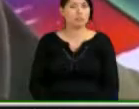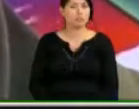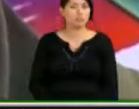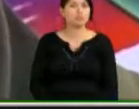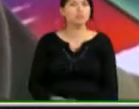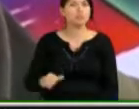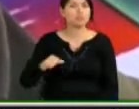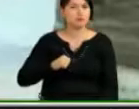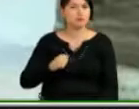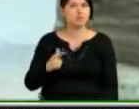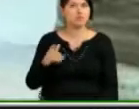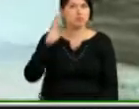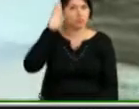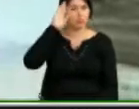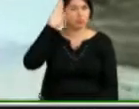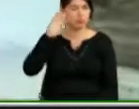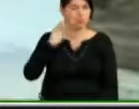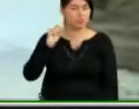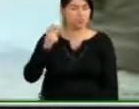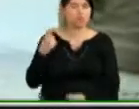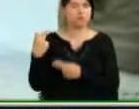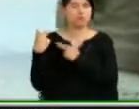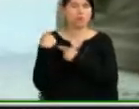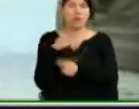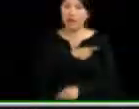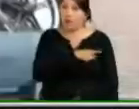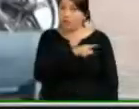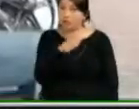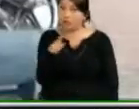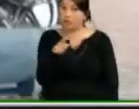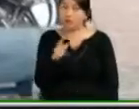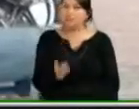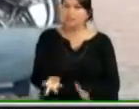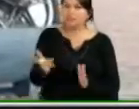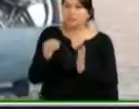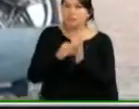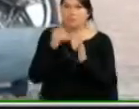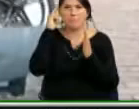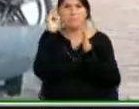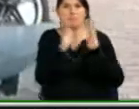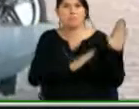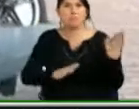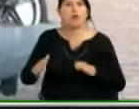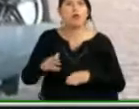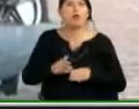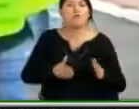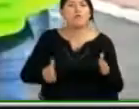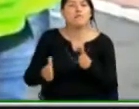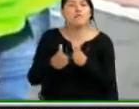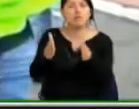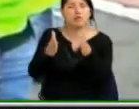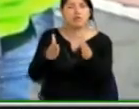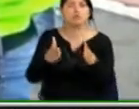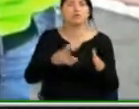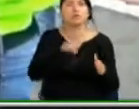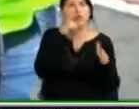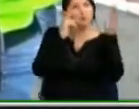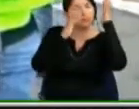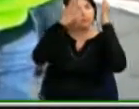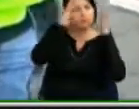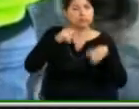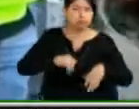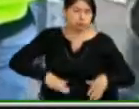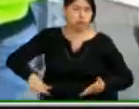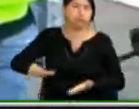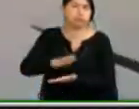tiene incidencia la policía del primer distrito. Ellos han implementado un plan en vías urbanas y vías